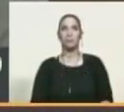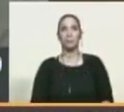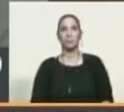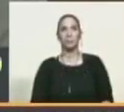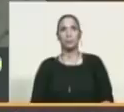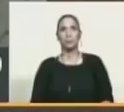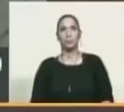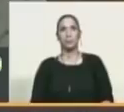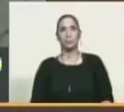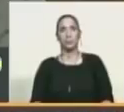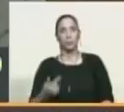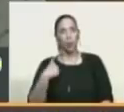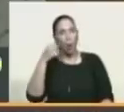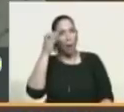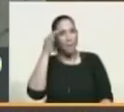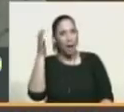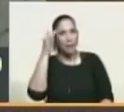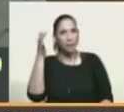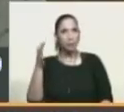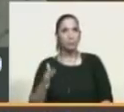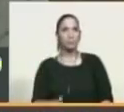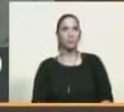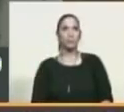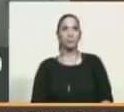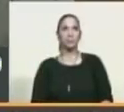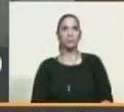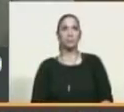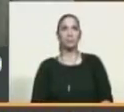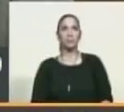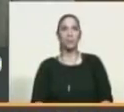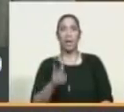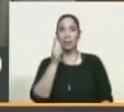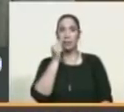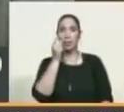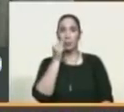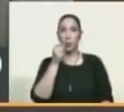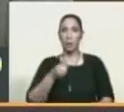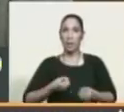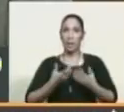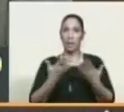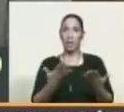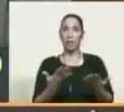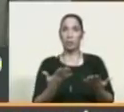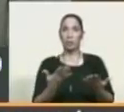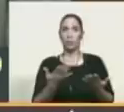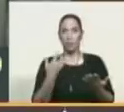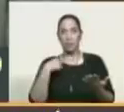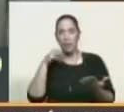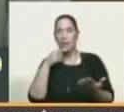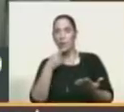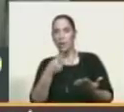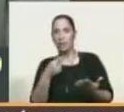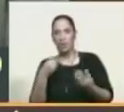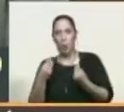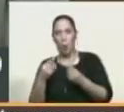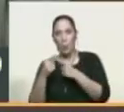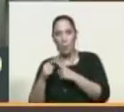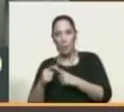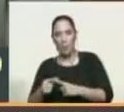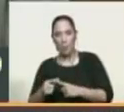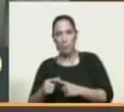Porque yo me imagino al señor ese que le dieron, ya le voy a decir cuánto fue, porque a mí me mataron la cifra, los patriotas cooperantes,